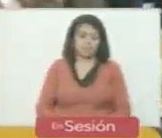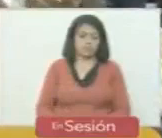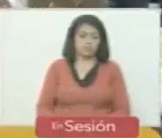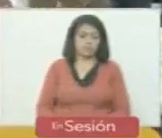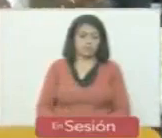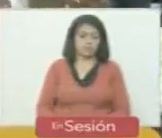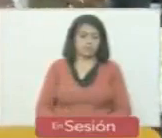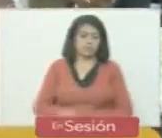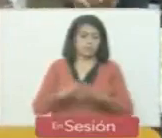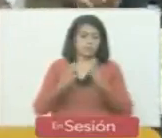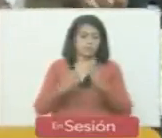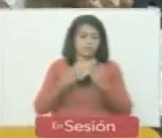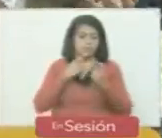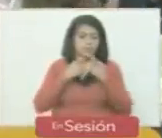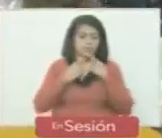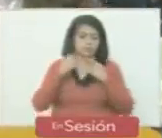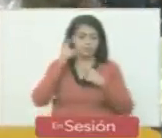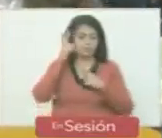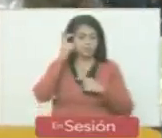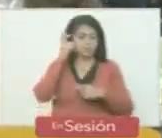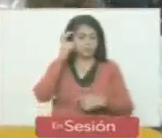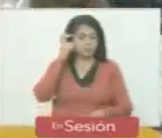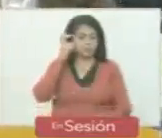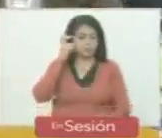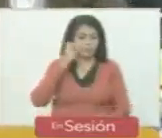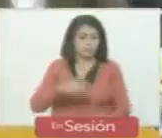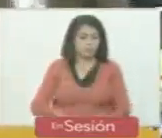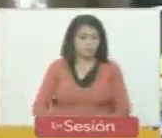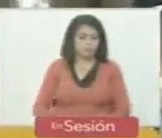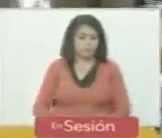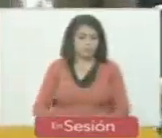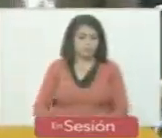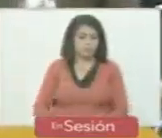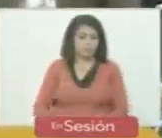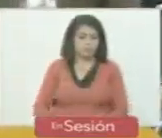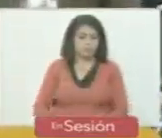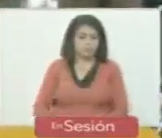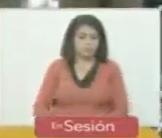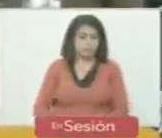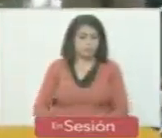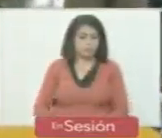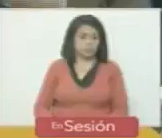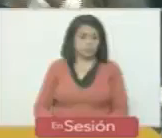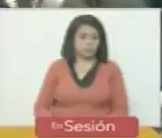ir a Londres para decírselo a la reina. Decirle eso,